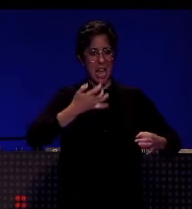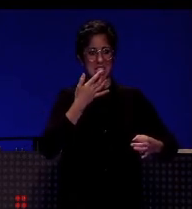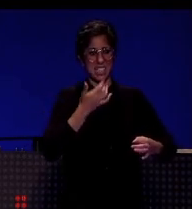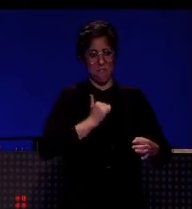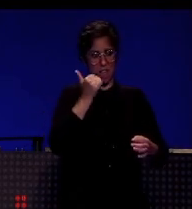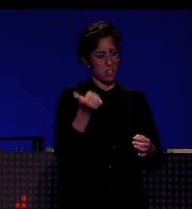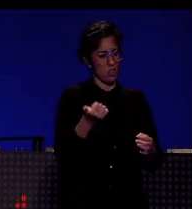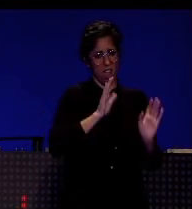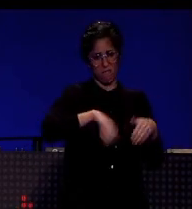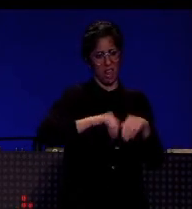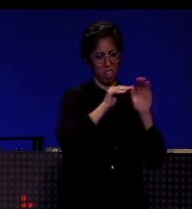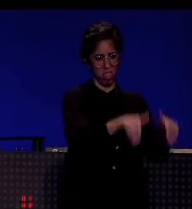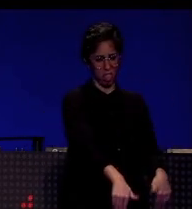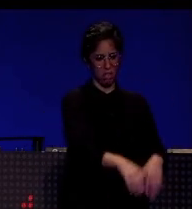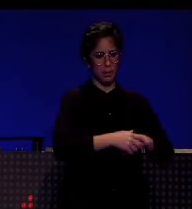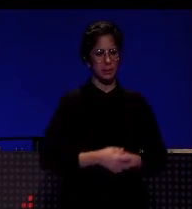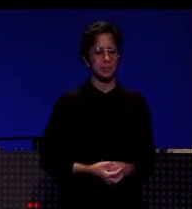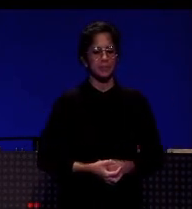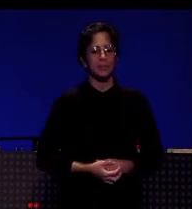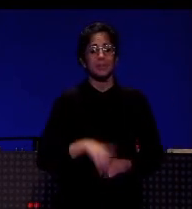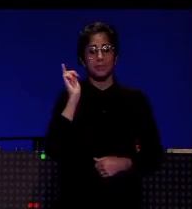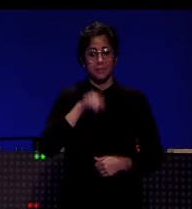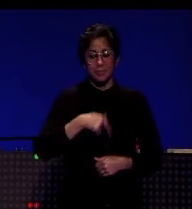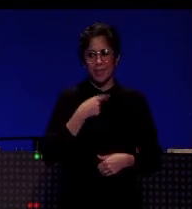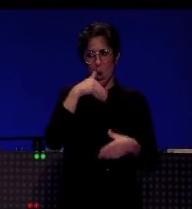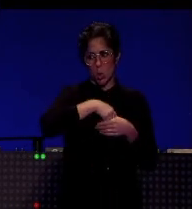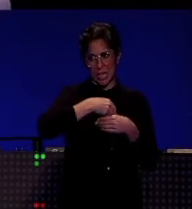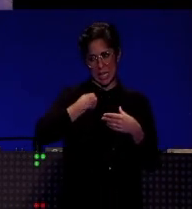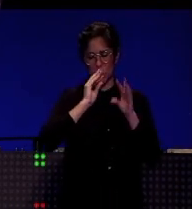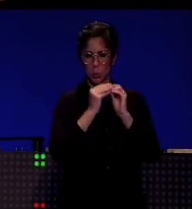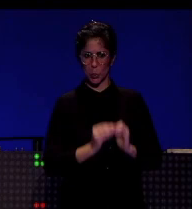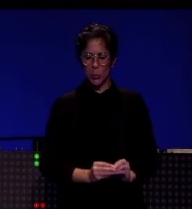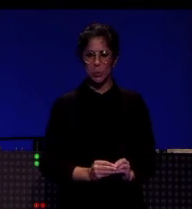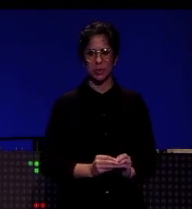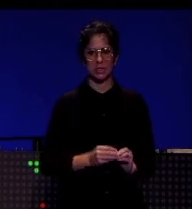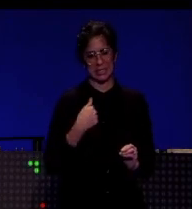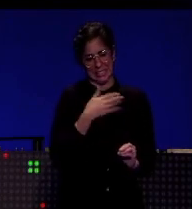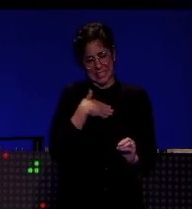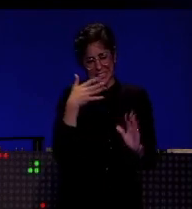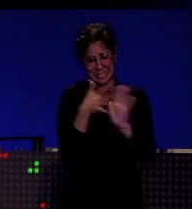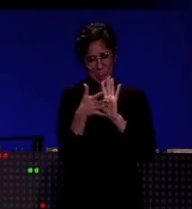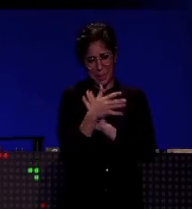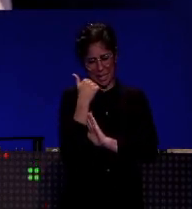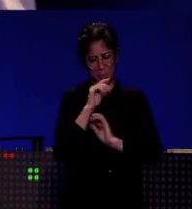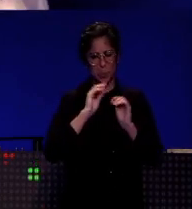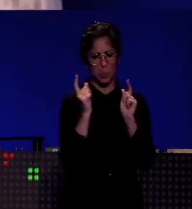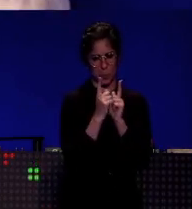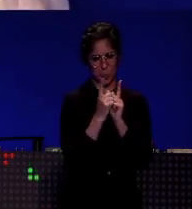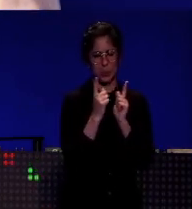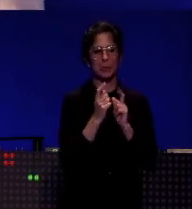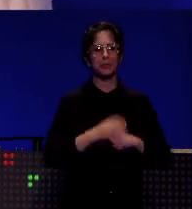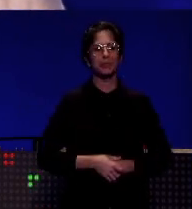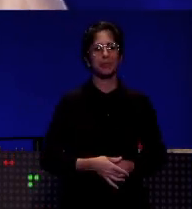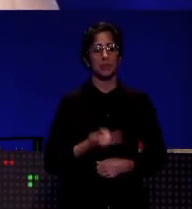yo este contenido y queriendo explicar esto un poquito he caído y llegué a unas